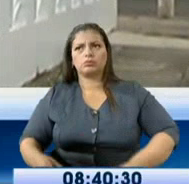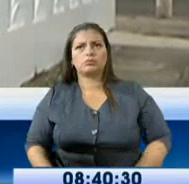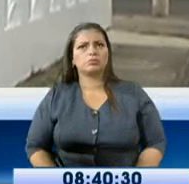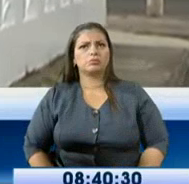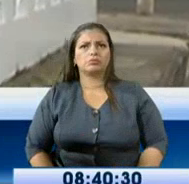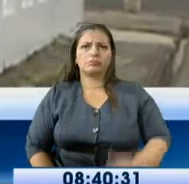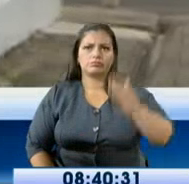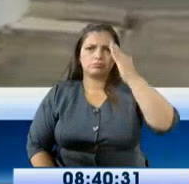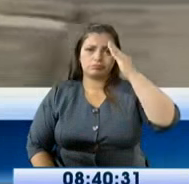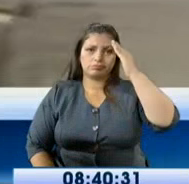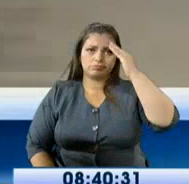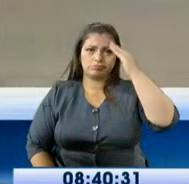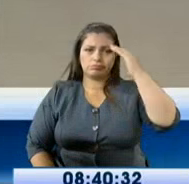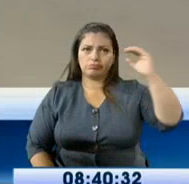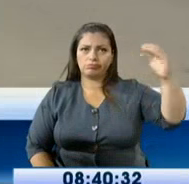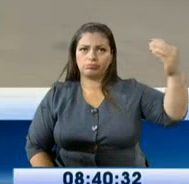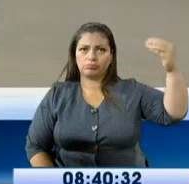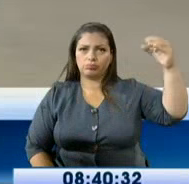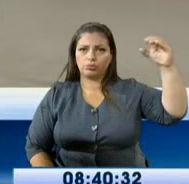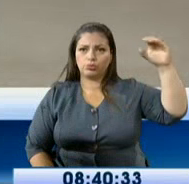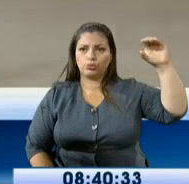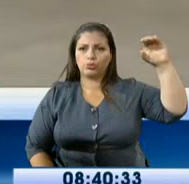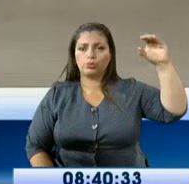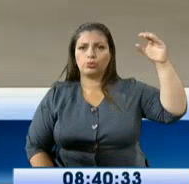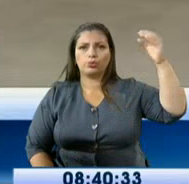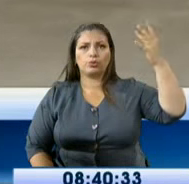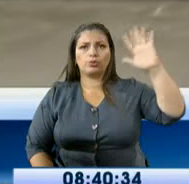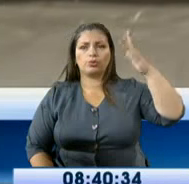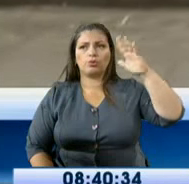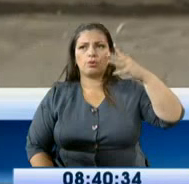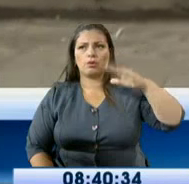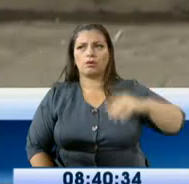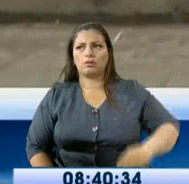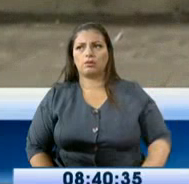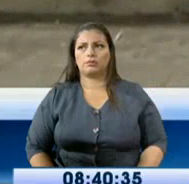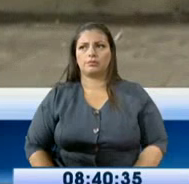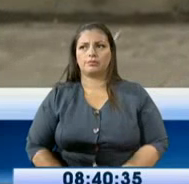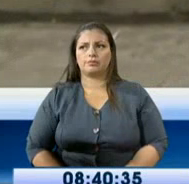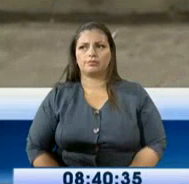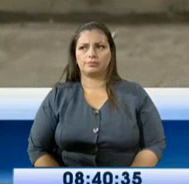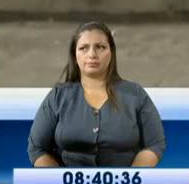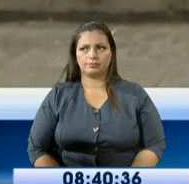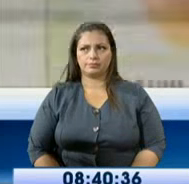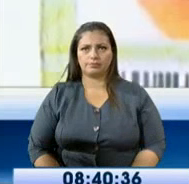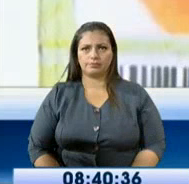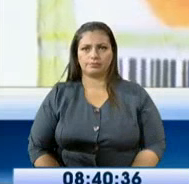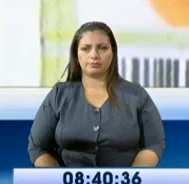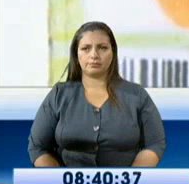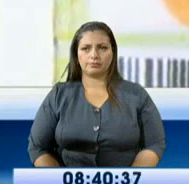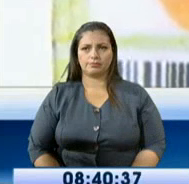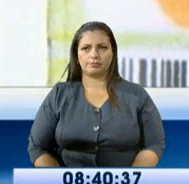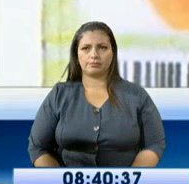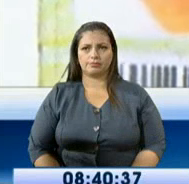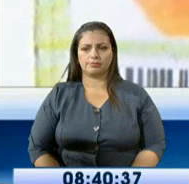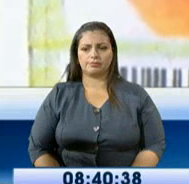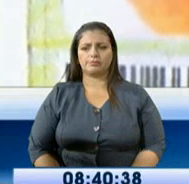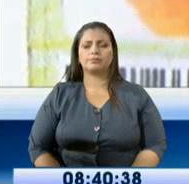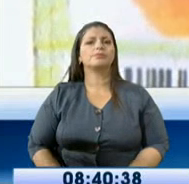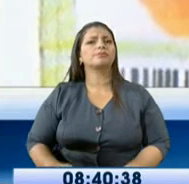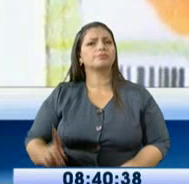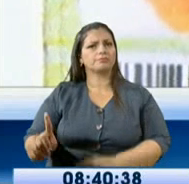del ECU-911 y tampoco de la Corporación para la Seguridad Ciudadana de Guayaquil. Dicen que trabajó desde